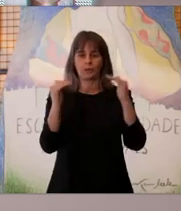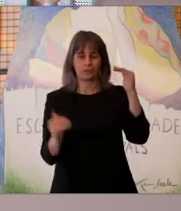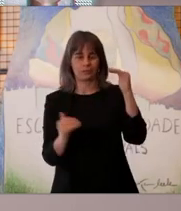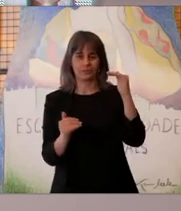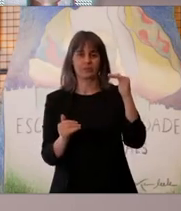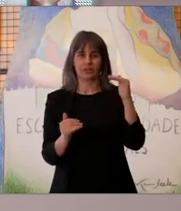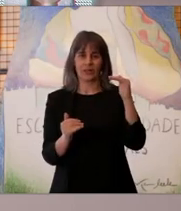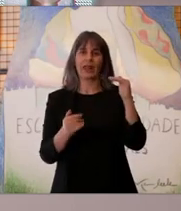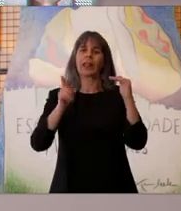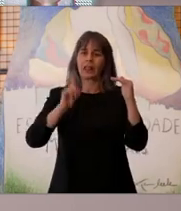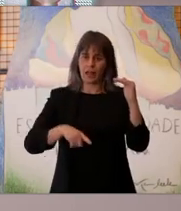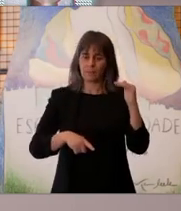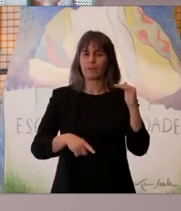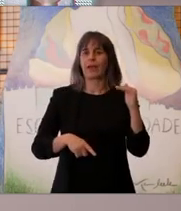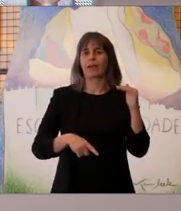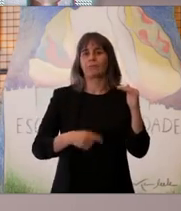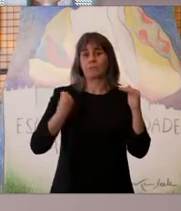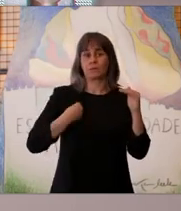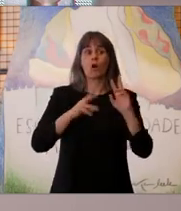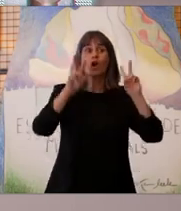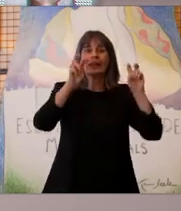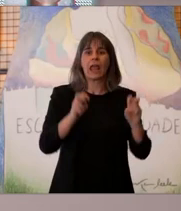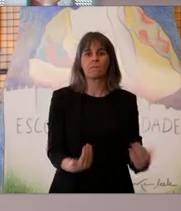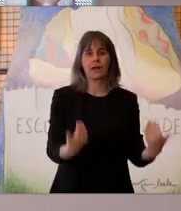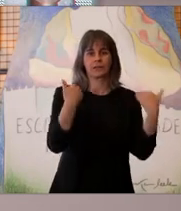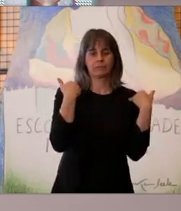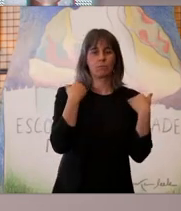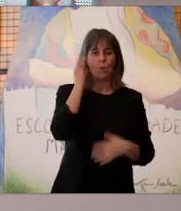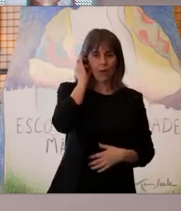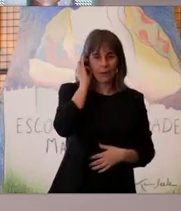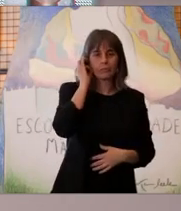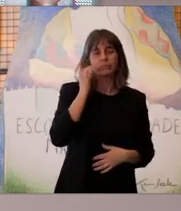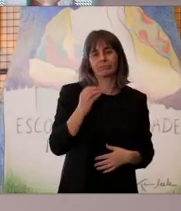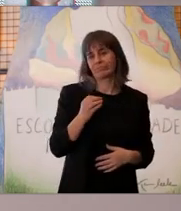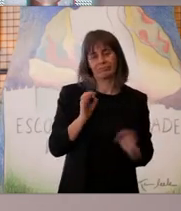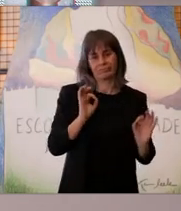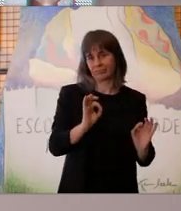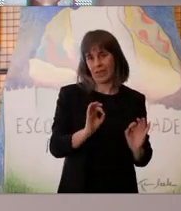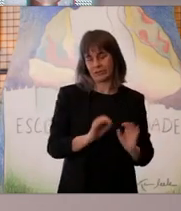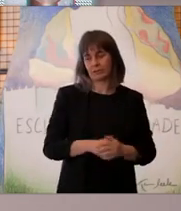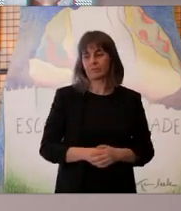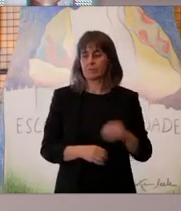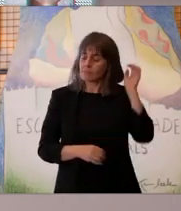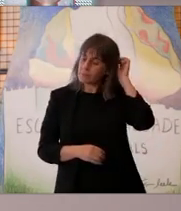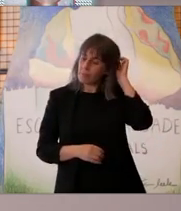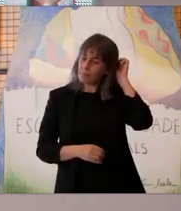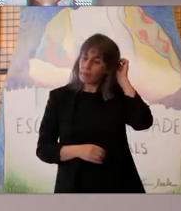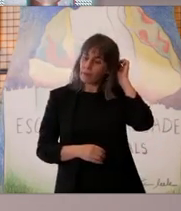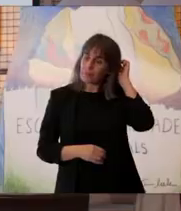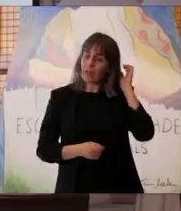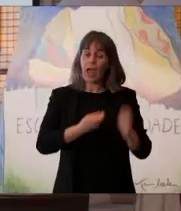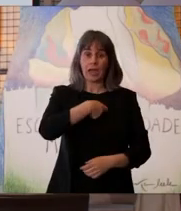lo cualitativo es decir qué responsabilidades institucionales asumen las mujeres cuando están en el poder en España Bueno pues